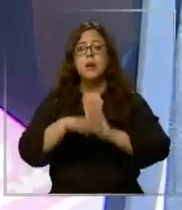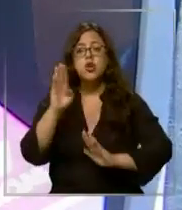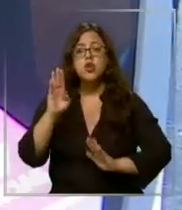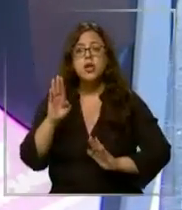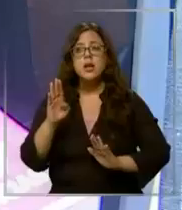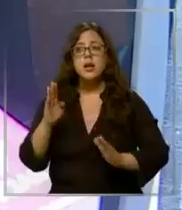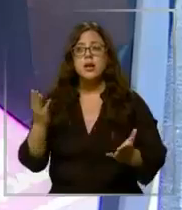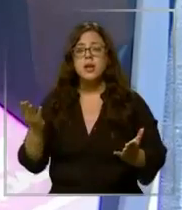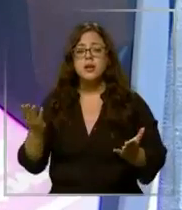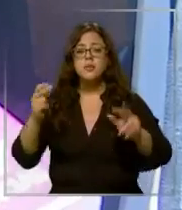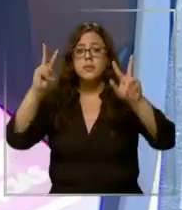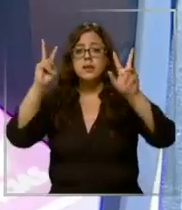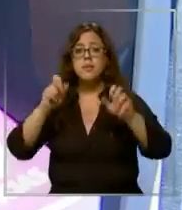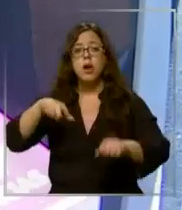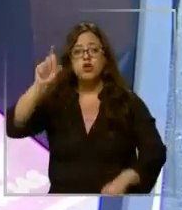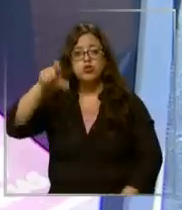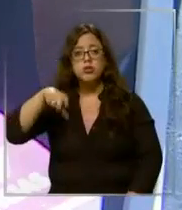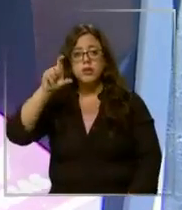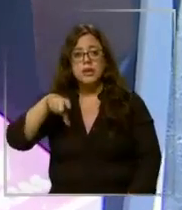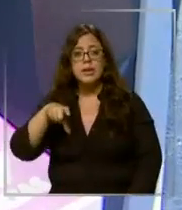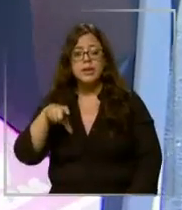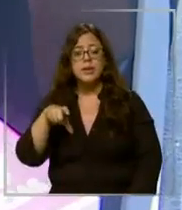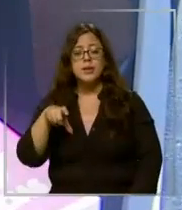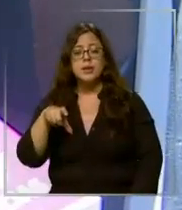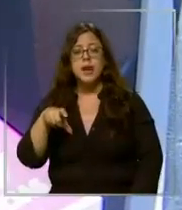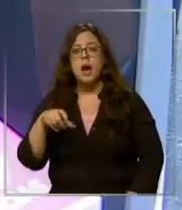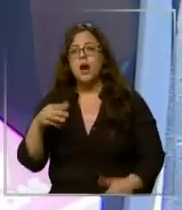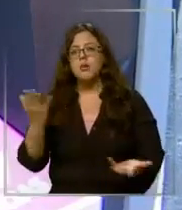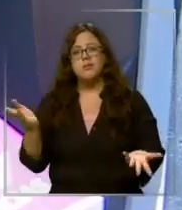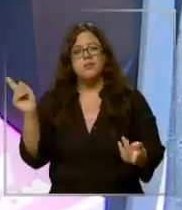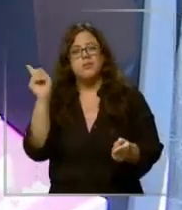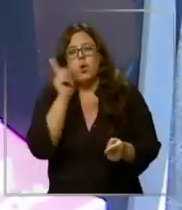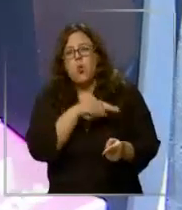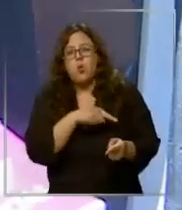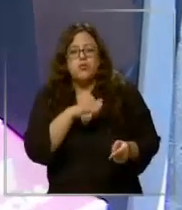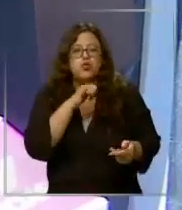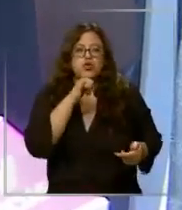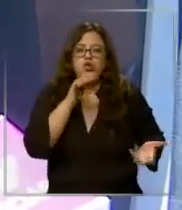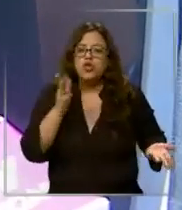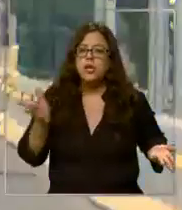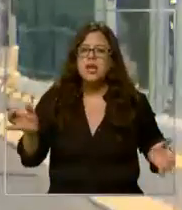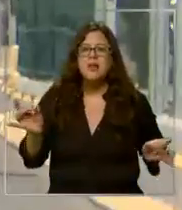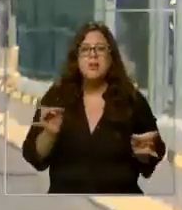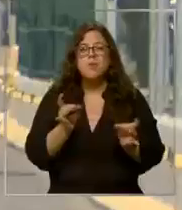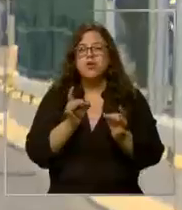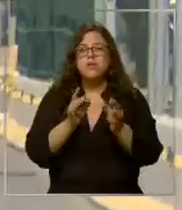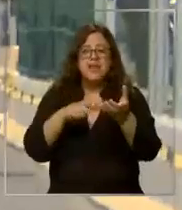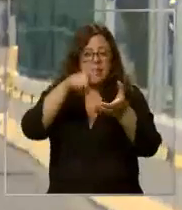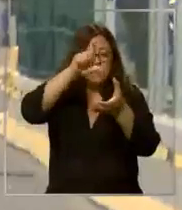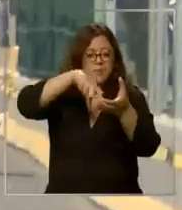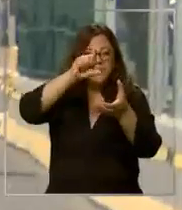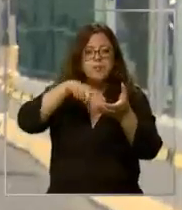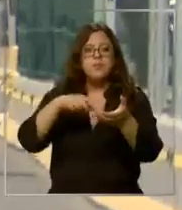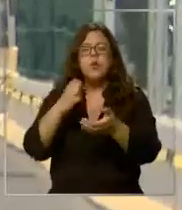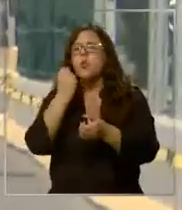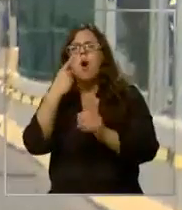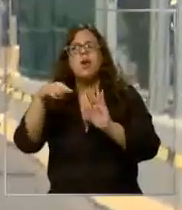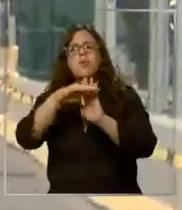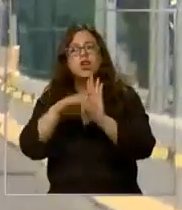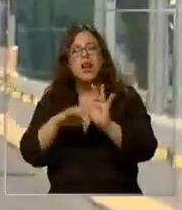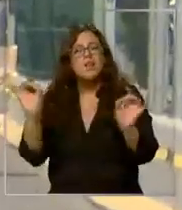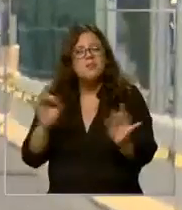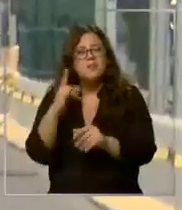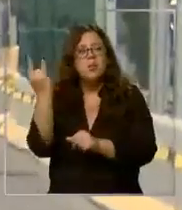nos tomamos el tema con tarjeta, ¿cachai? Y por último deberían tener, no sé, alguna maquinita. ¿Cuál entonces es el protocolo ante